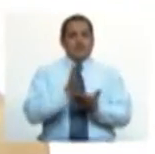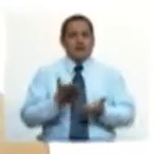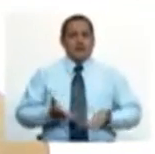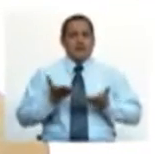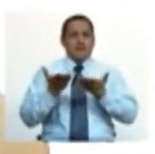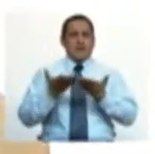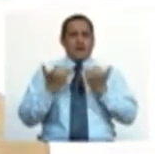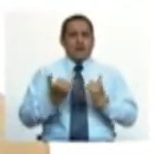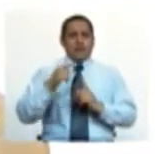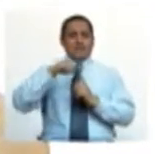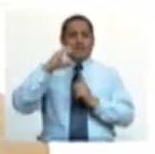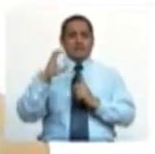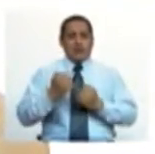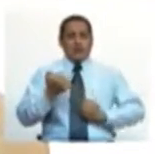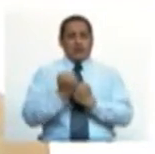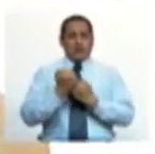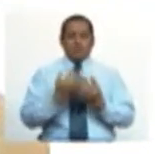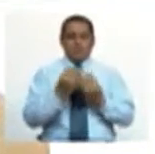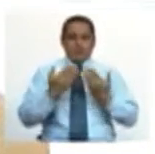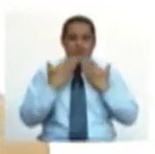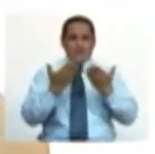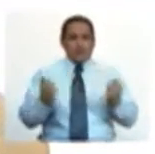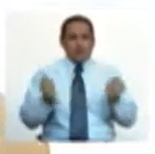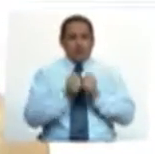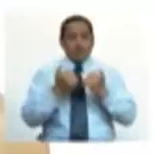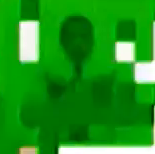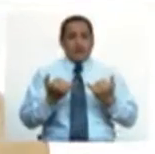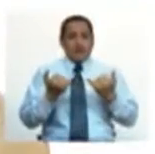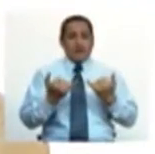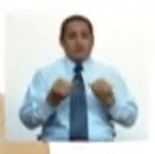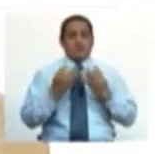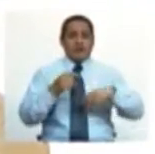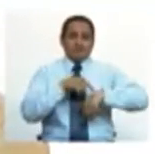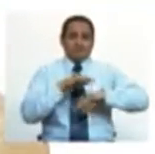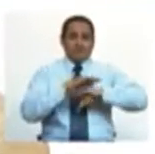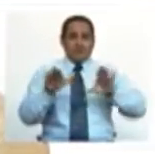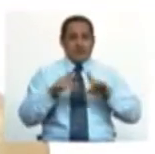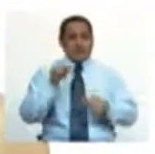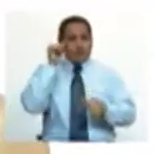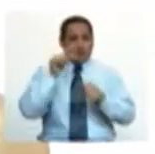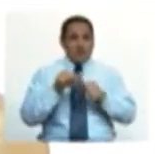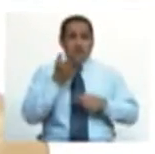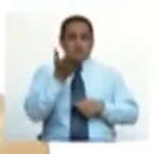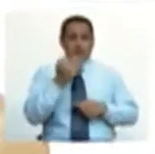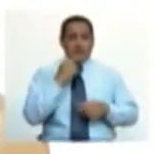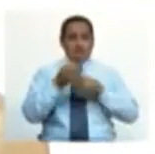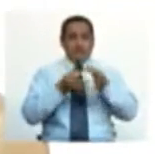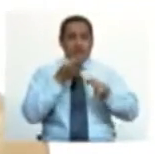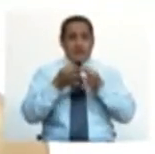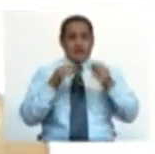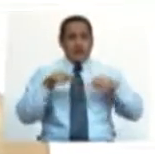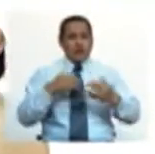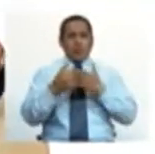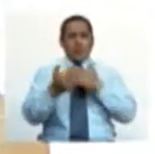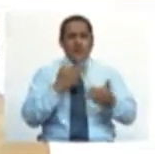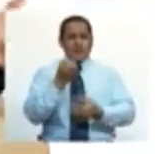que da el tribunal. Bueno, muchas gracias por haber estado con nosotros. Llegamos al final. Como siempre, recordarles antes de irnos que